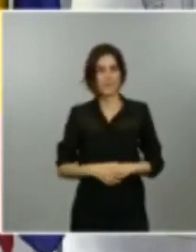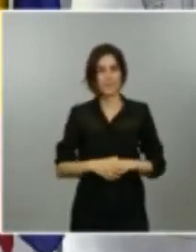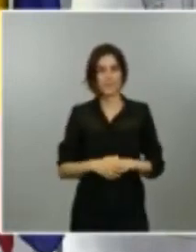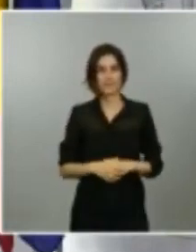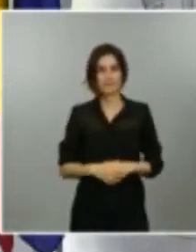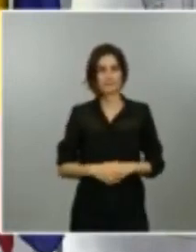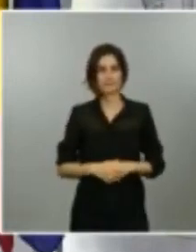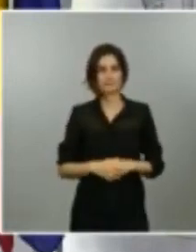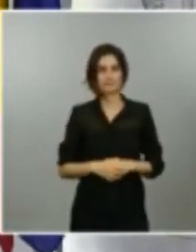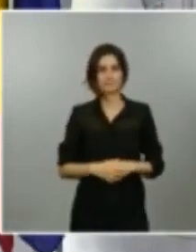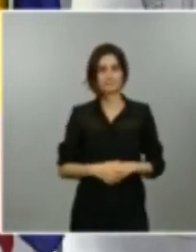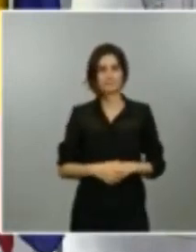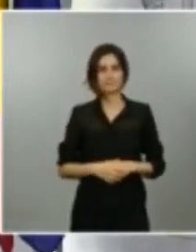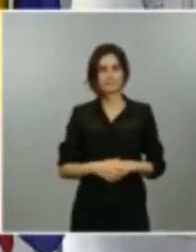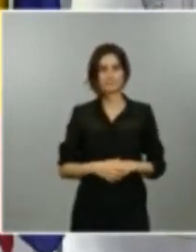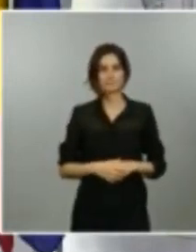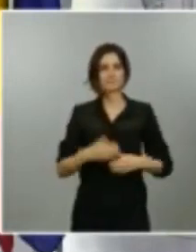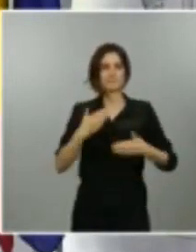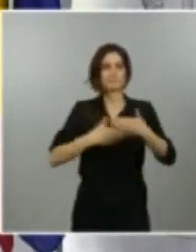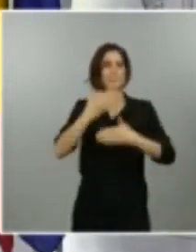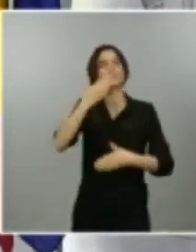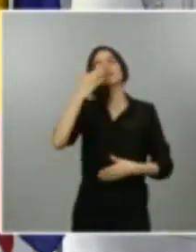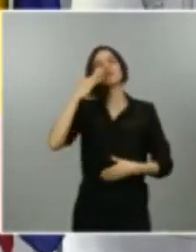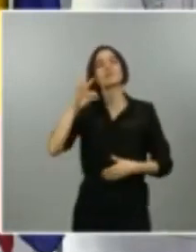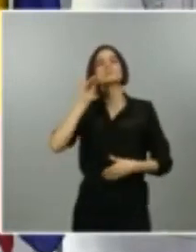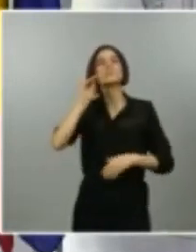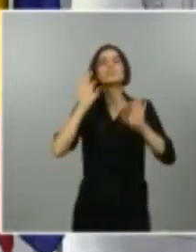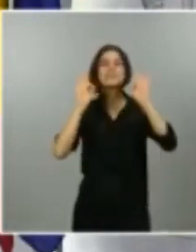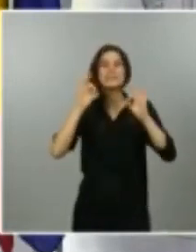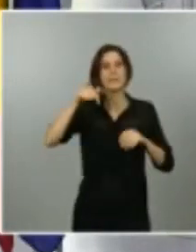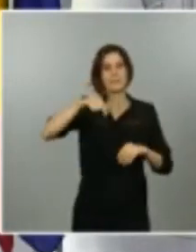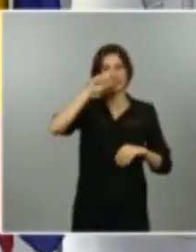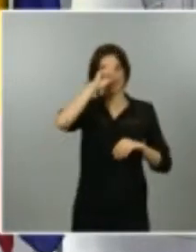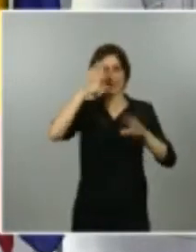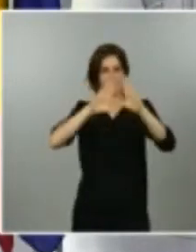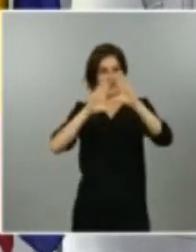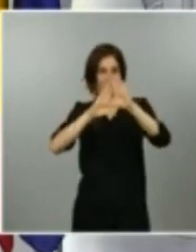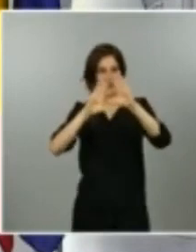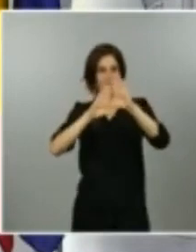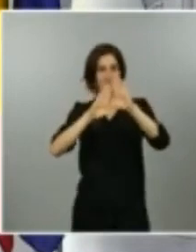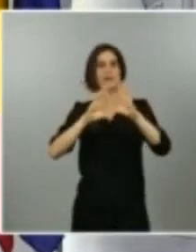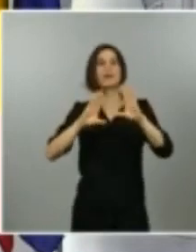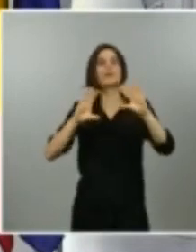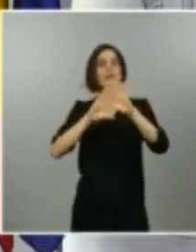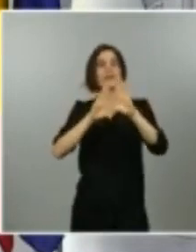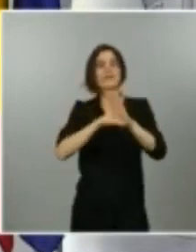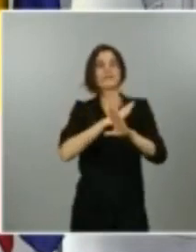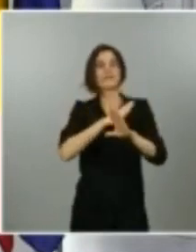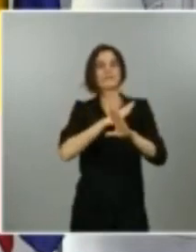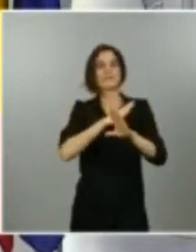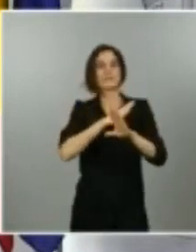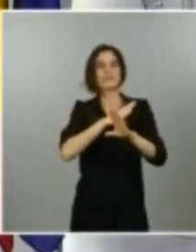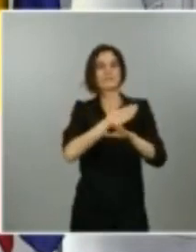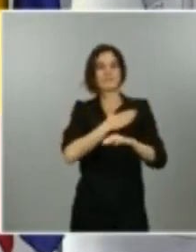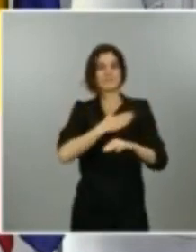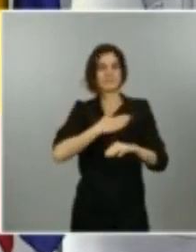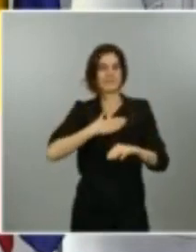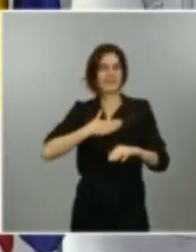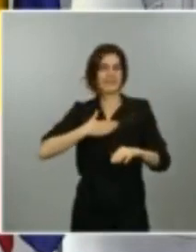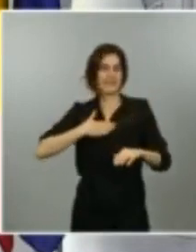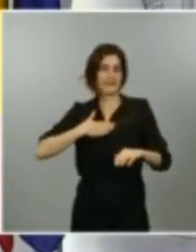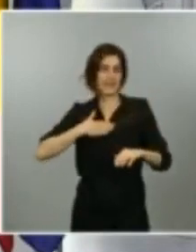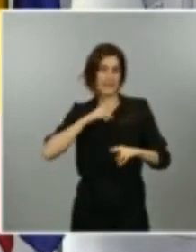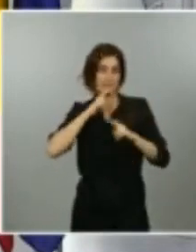el eco francés le pregunta por madrid madrid quiere volver a presentar su candidatura presenta así su candidatura